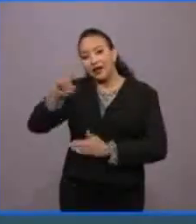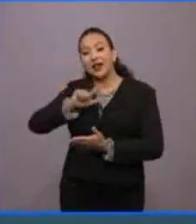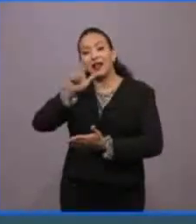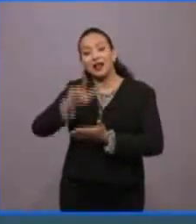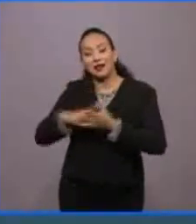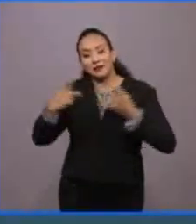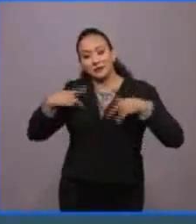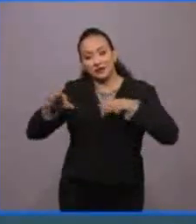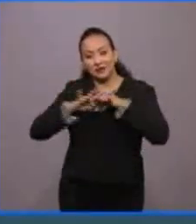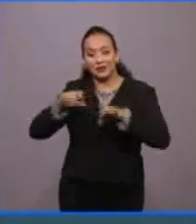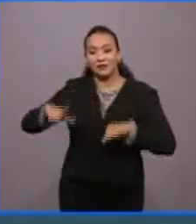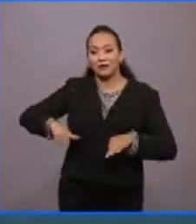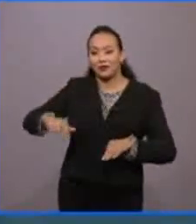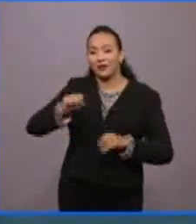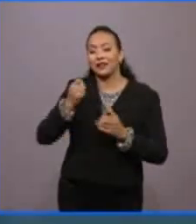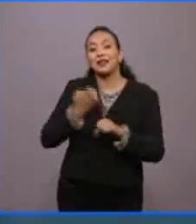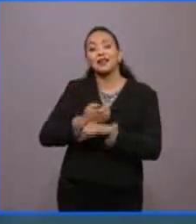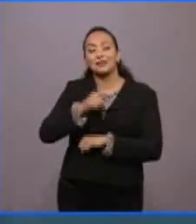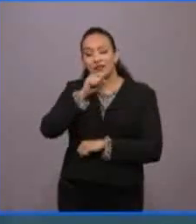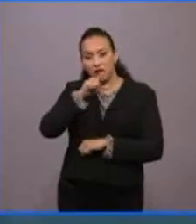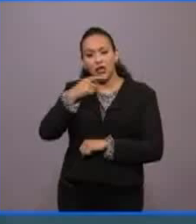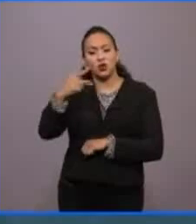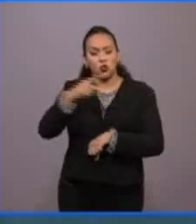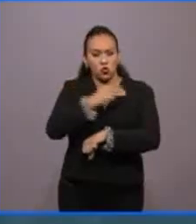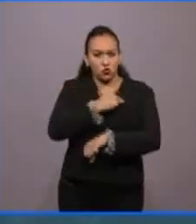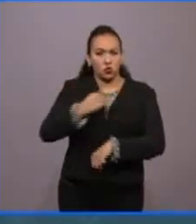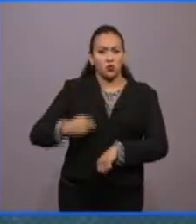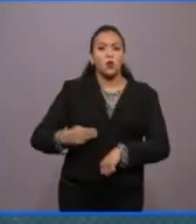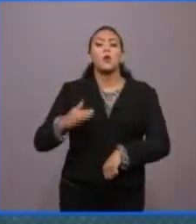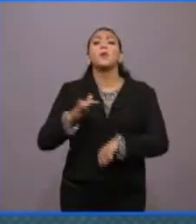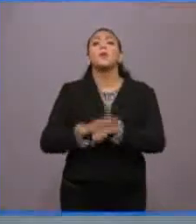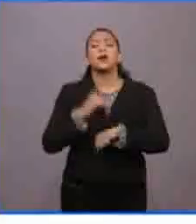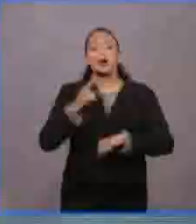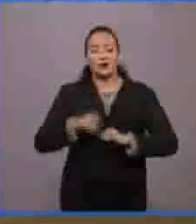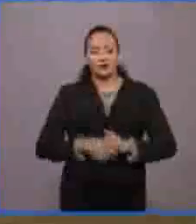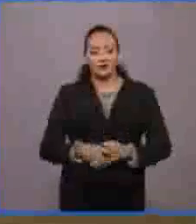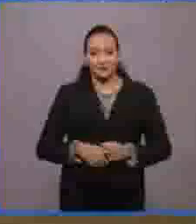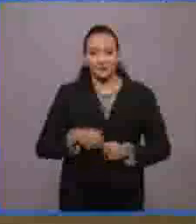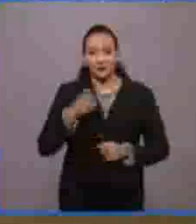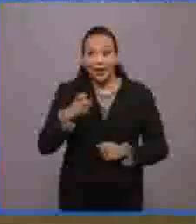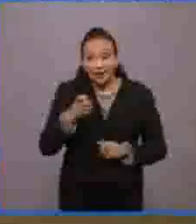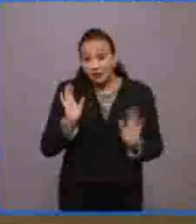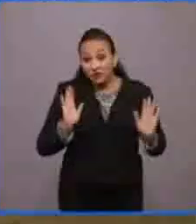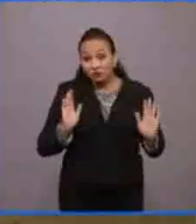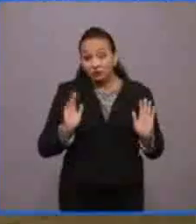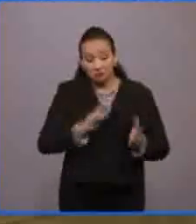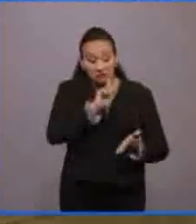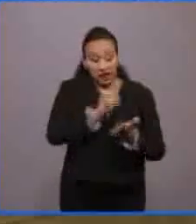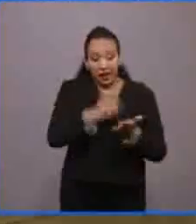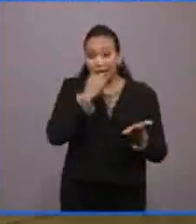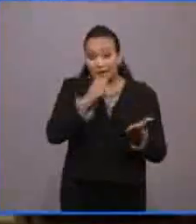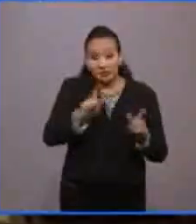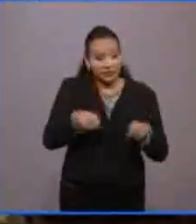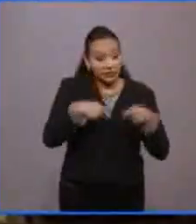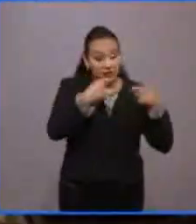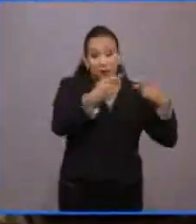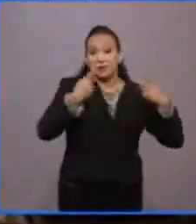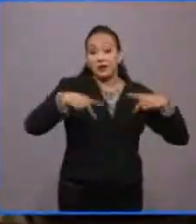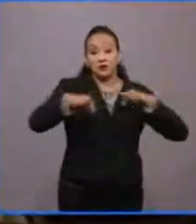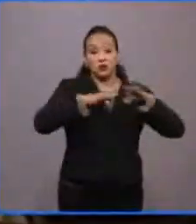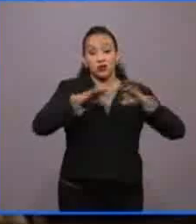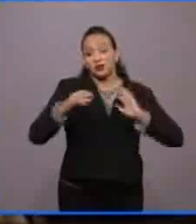Servidores Públicos del Estado de Jalisco y sus municipios. Lo anterior porque se trata de prestaciones que se entregan a la parte